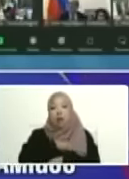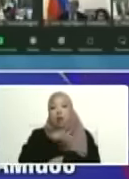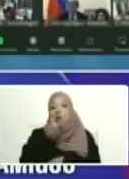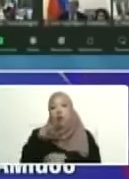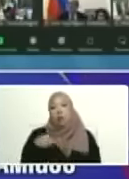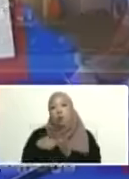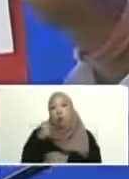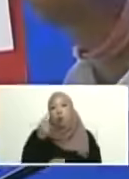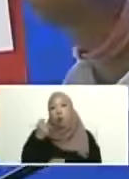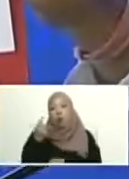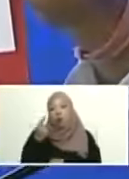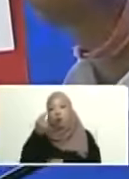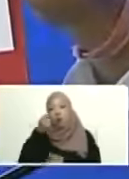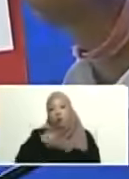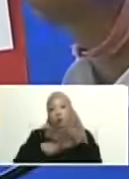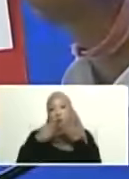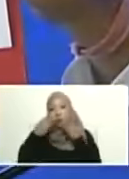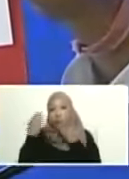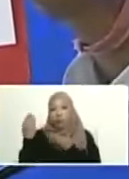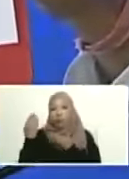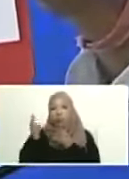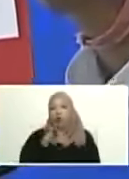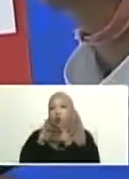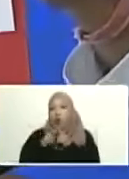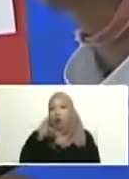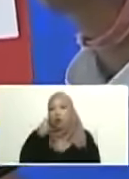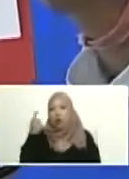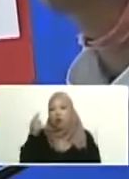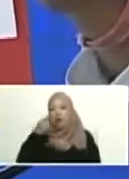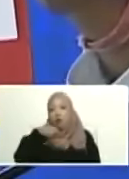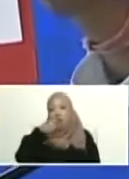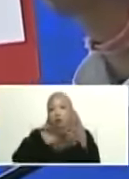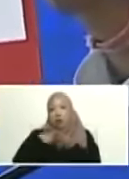firman. Esta firma ustedes lo conocen.